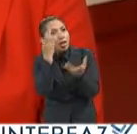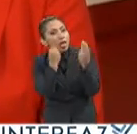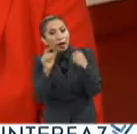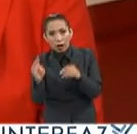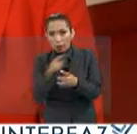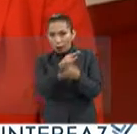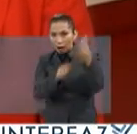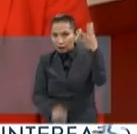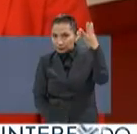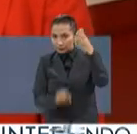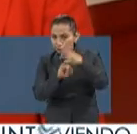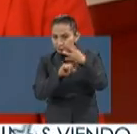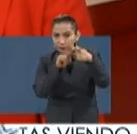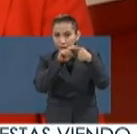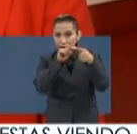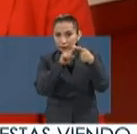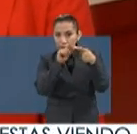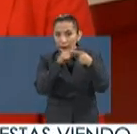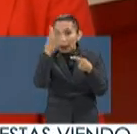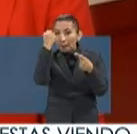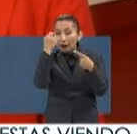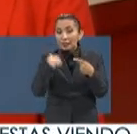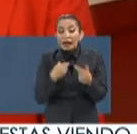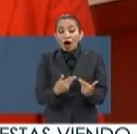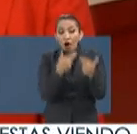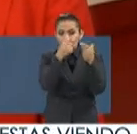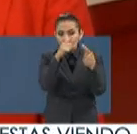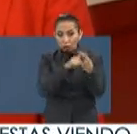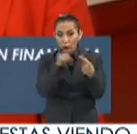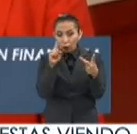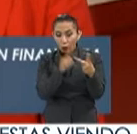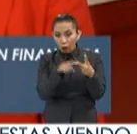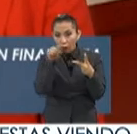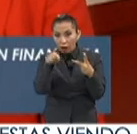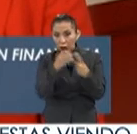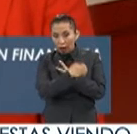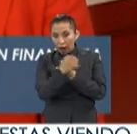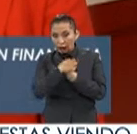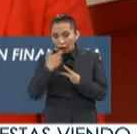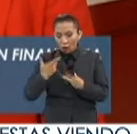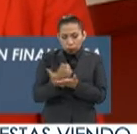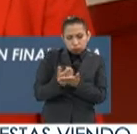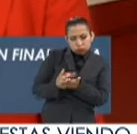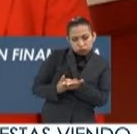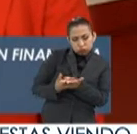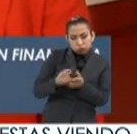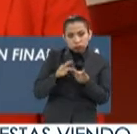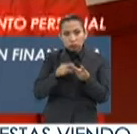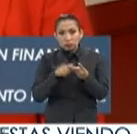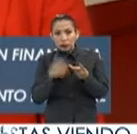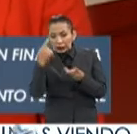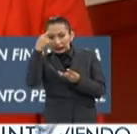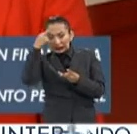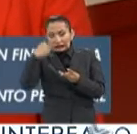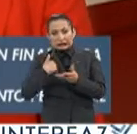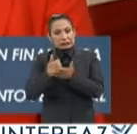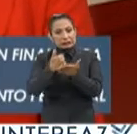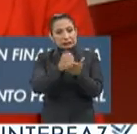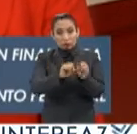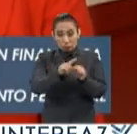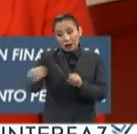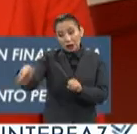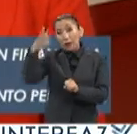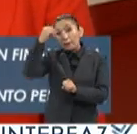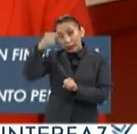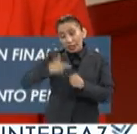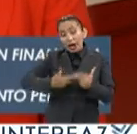basado en 4 pilares. El primero es el aprendizaje de negocios. El segundo, la educación financiera. El tercero, la conciencia social, porque queremos